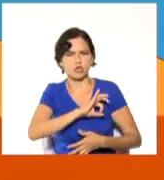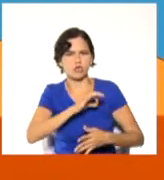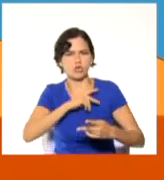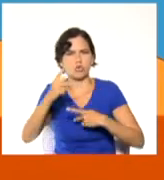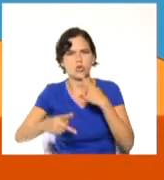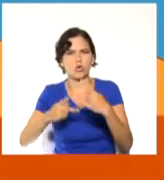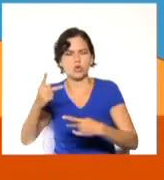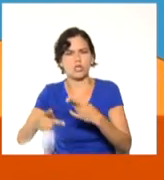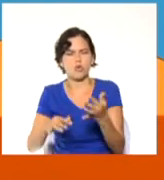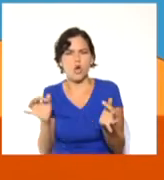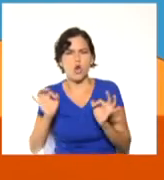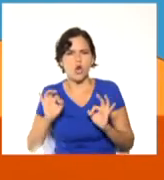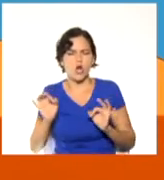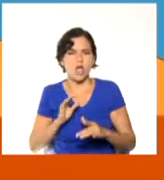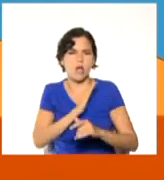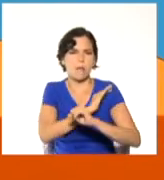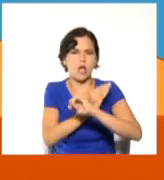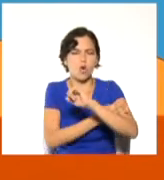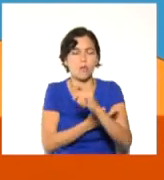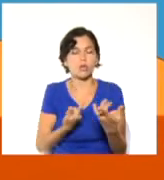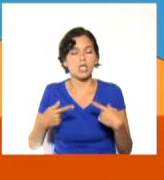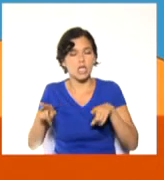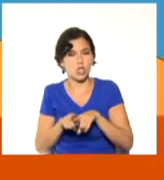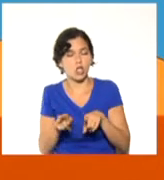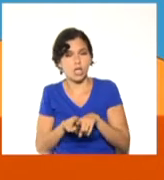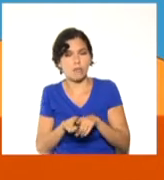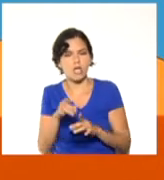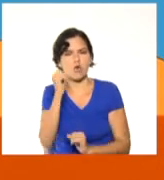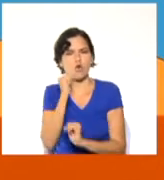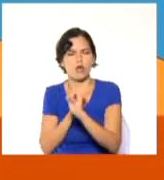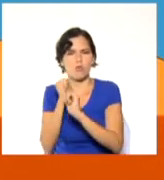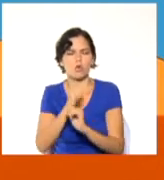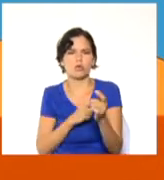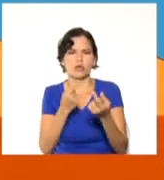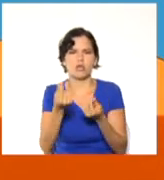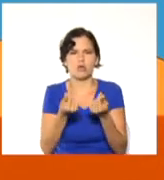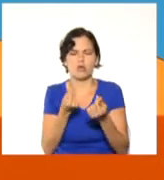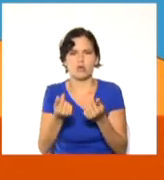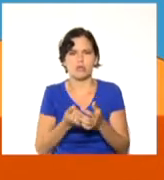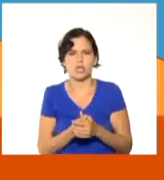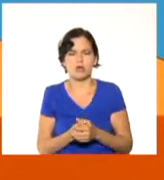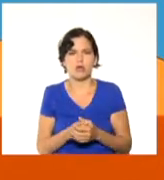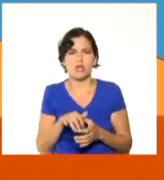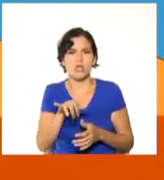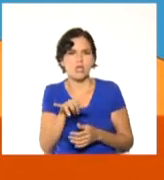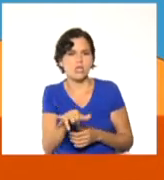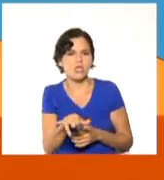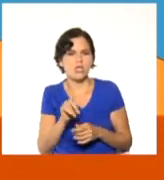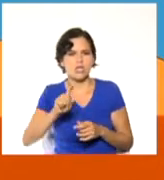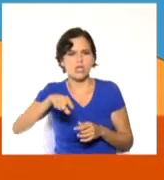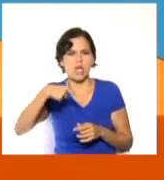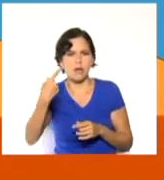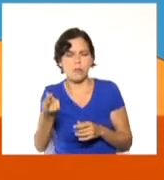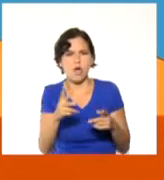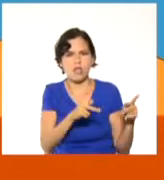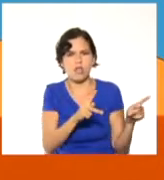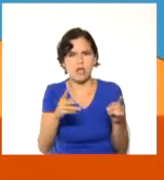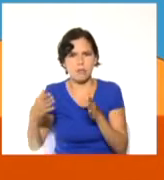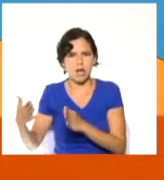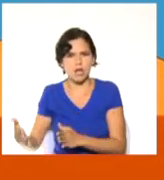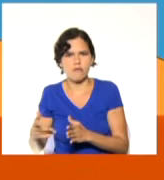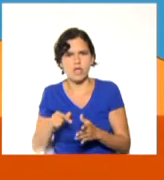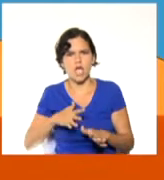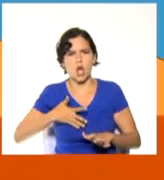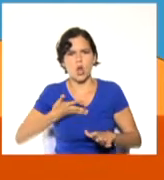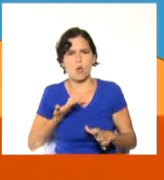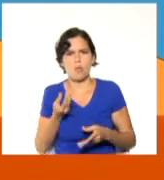socioproductivo no solo con el potencial, sino también con el motor económico. Y después de que planifiques, lo